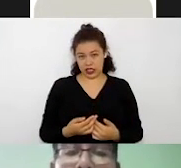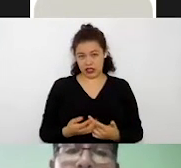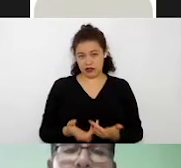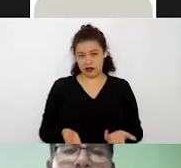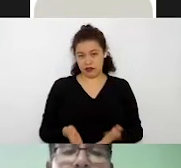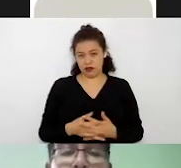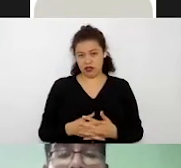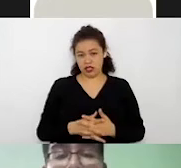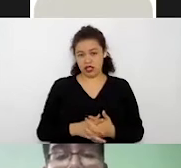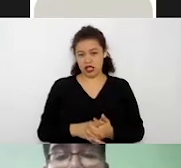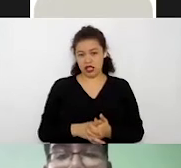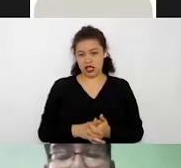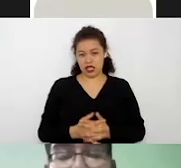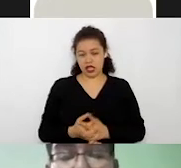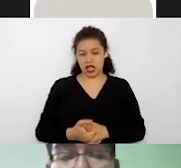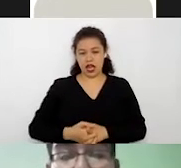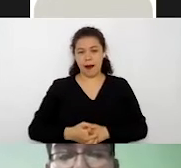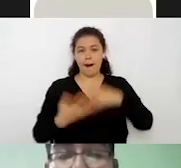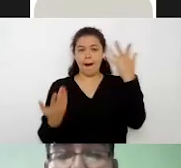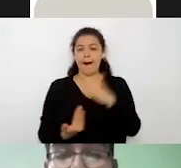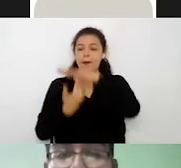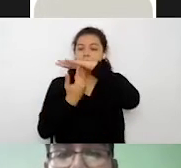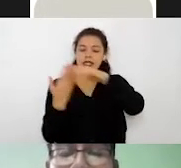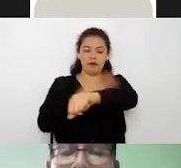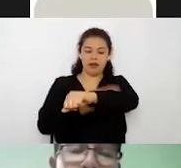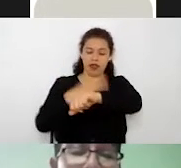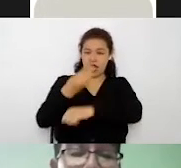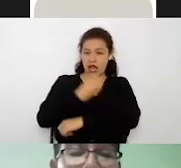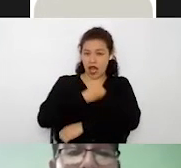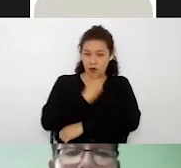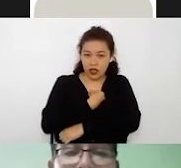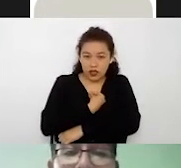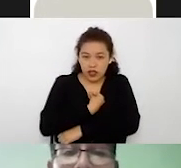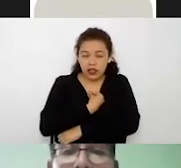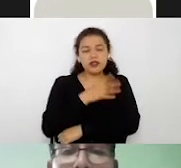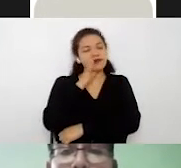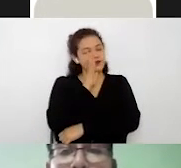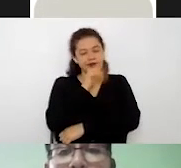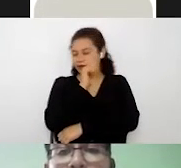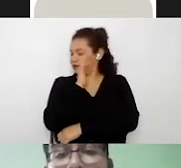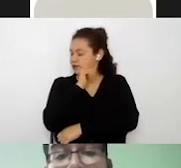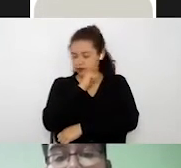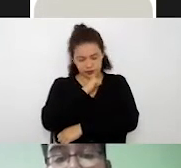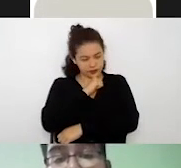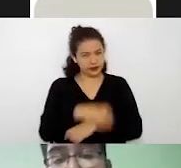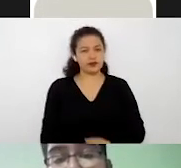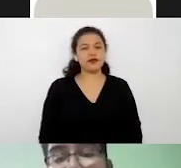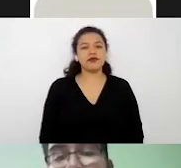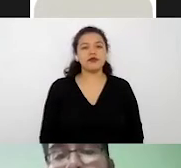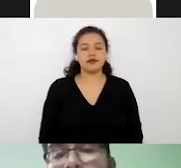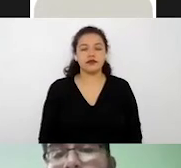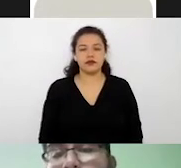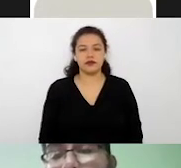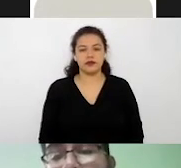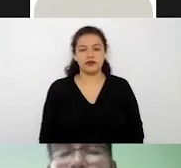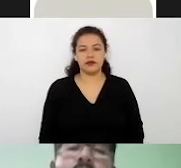una mesa de madera podría soportar ese tipo de, por ejemplo, pensando en una losa de concreto armado. Entonces, a pesar